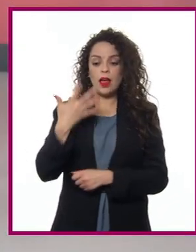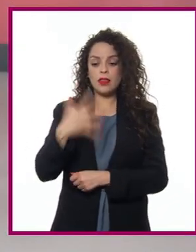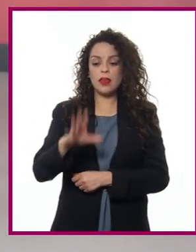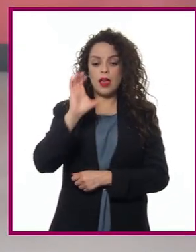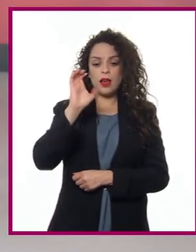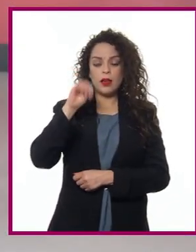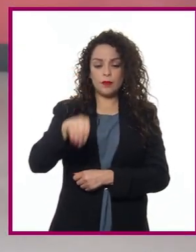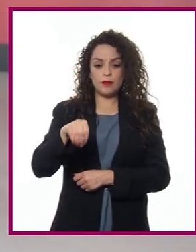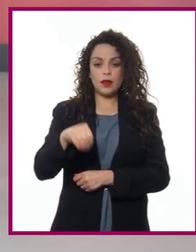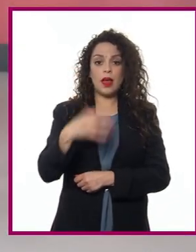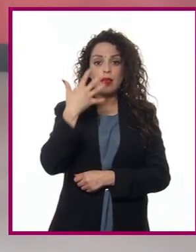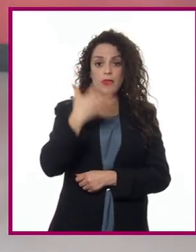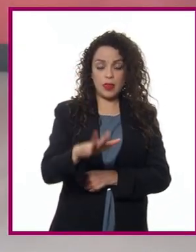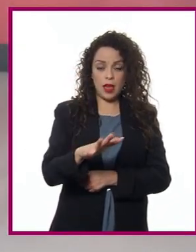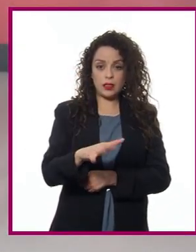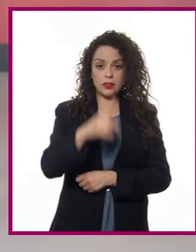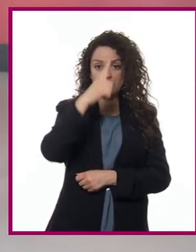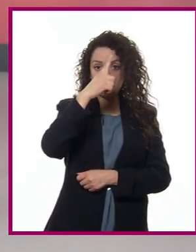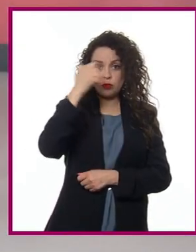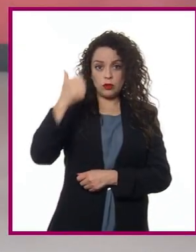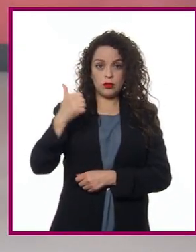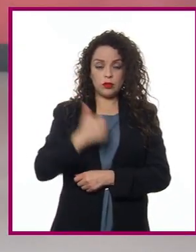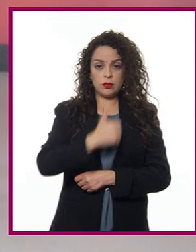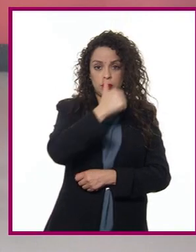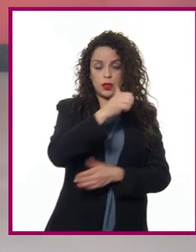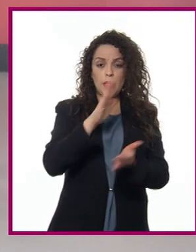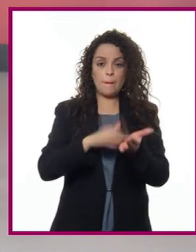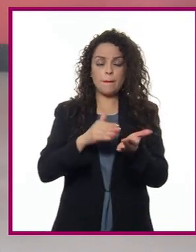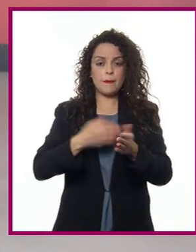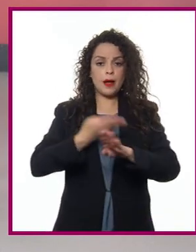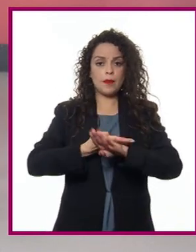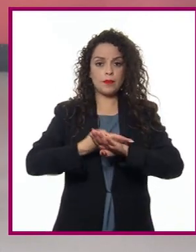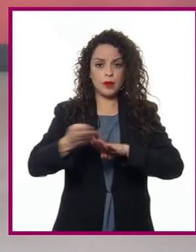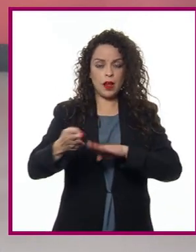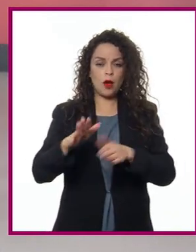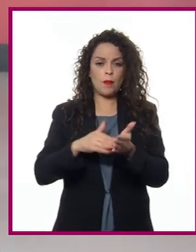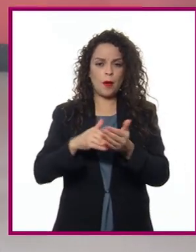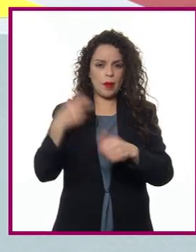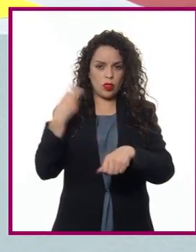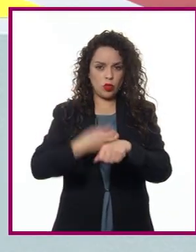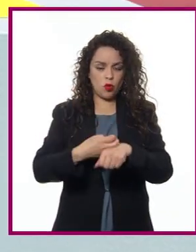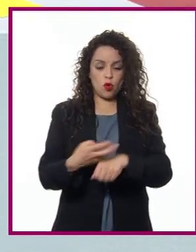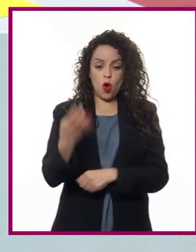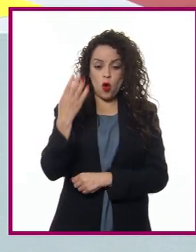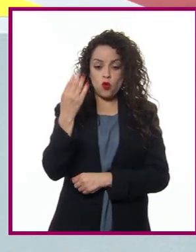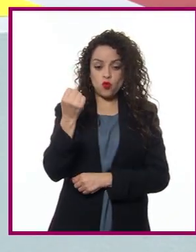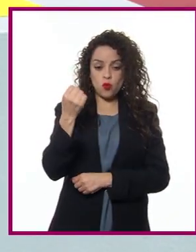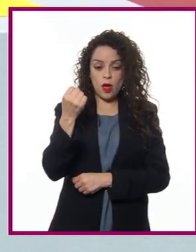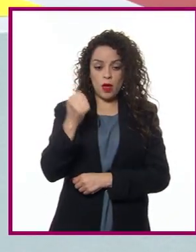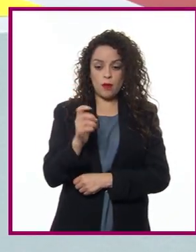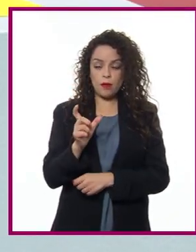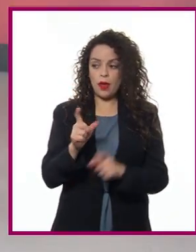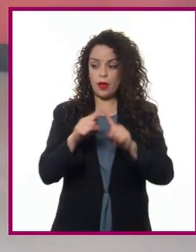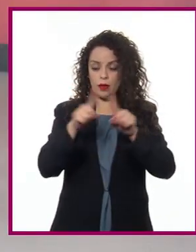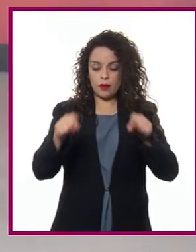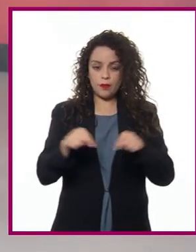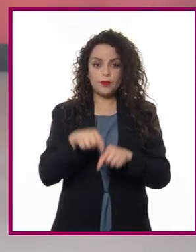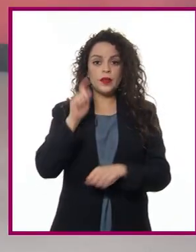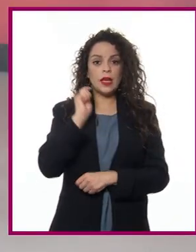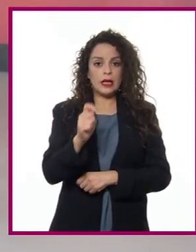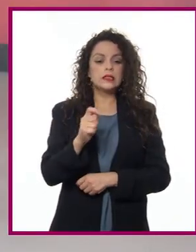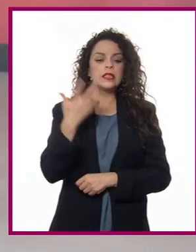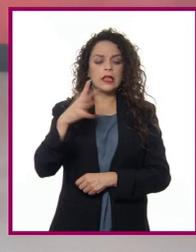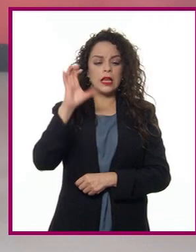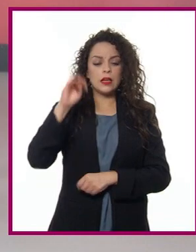cada lado en cartulina color blanco, 9 tarjetas de 10 centímetros en cartulina color